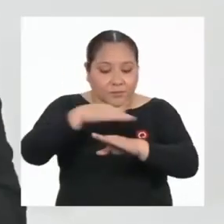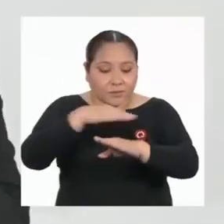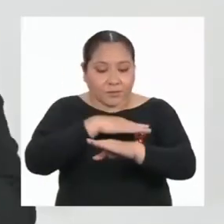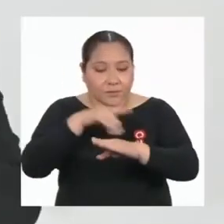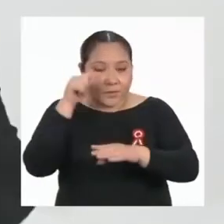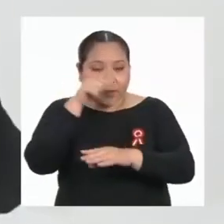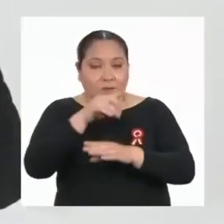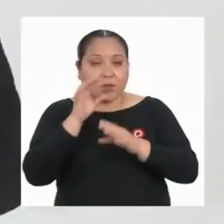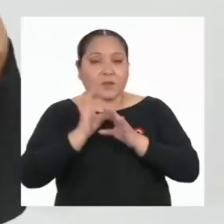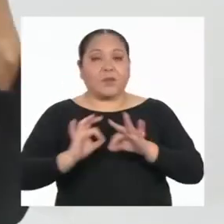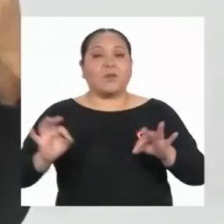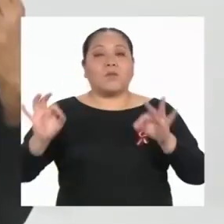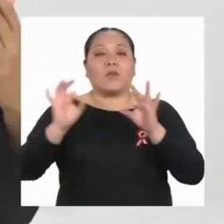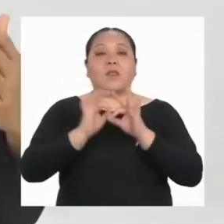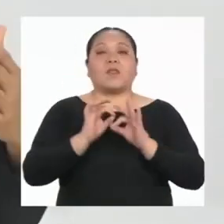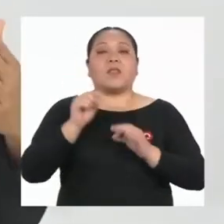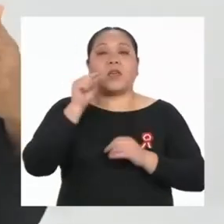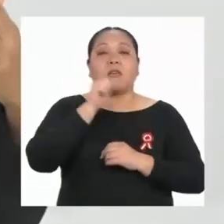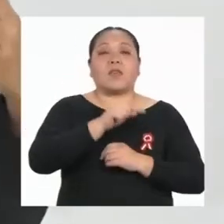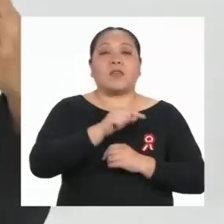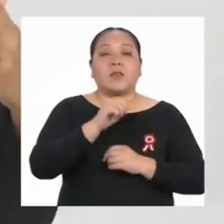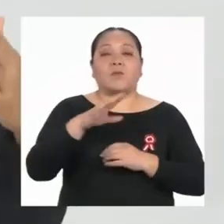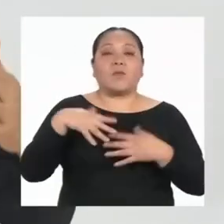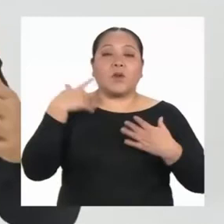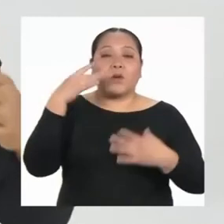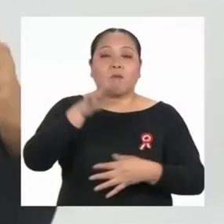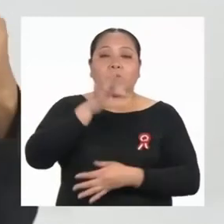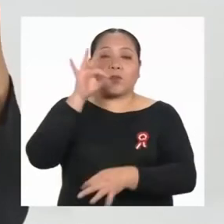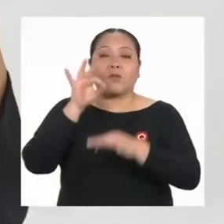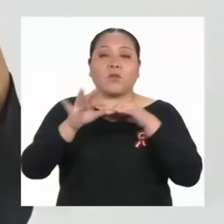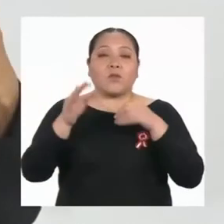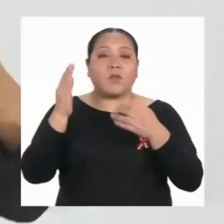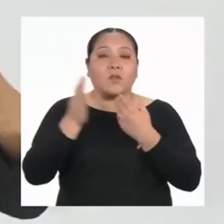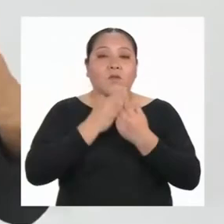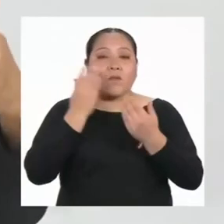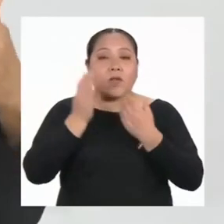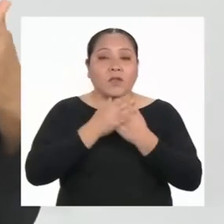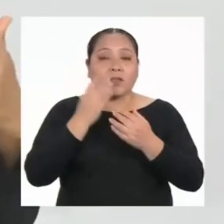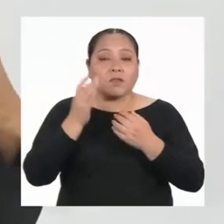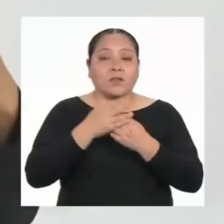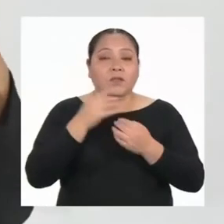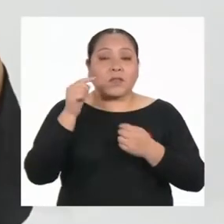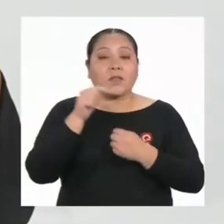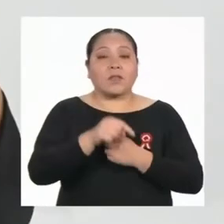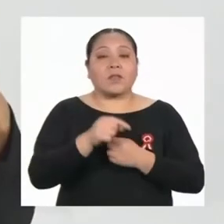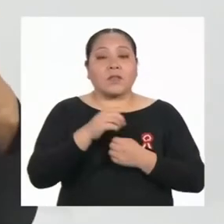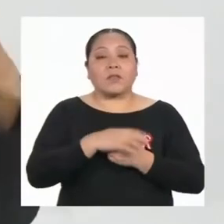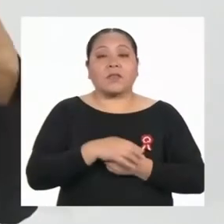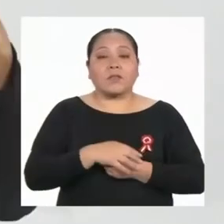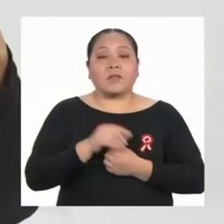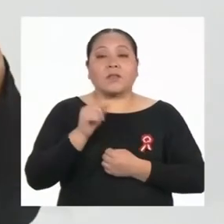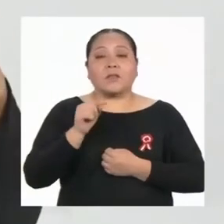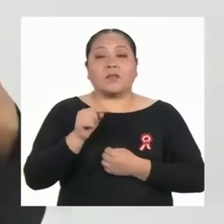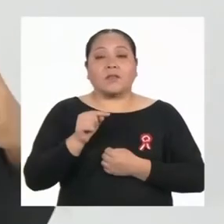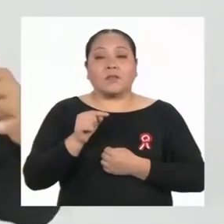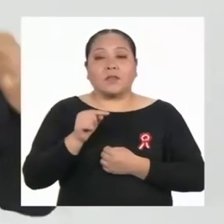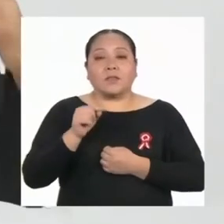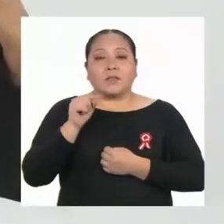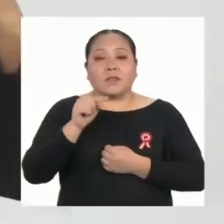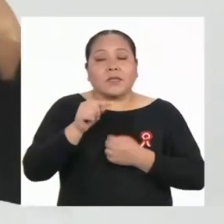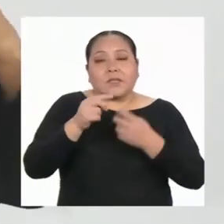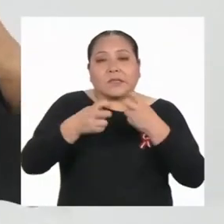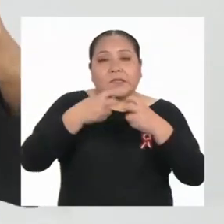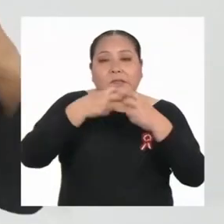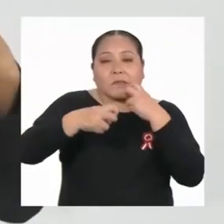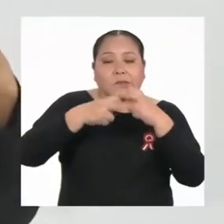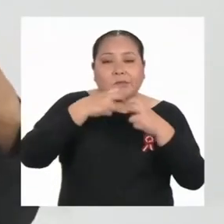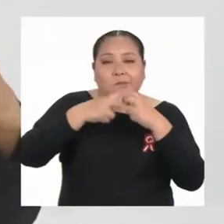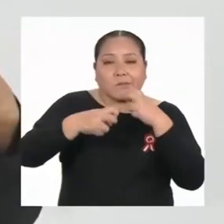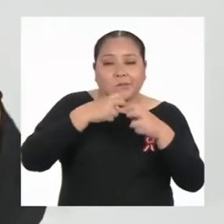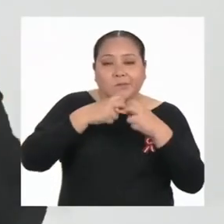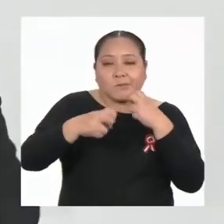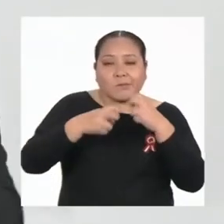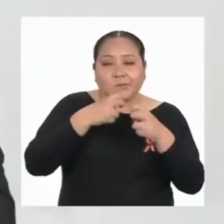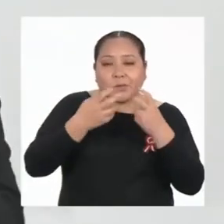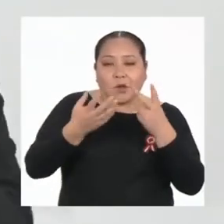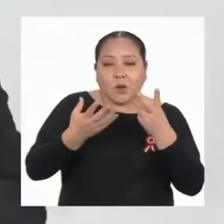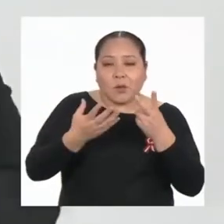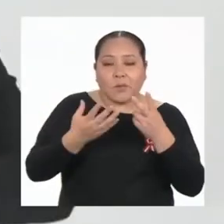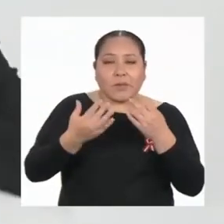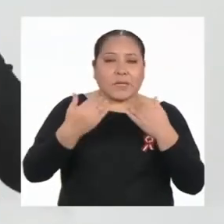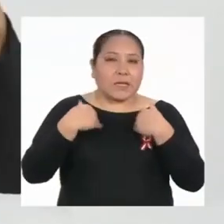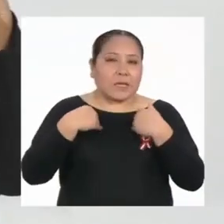importancia, pues así ubicamos fácilmente el trasfondo de esa violencia que domina a los